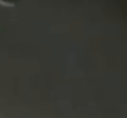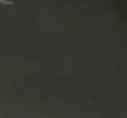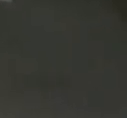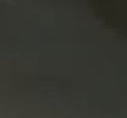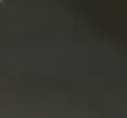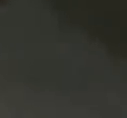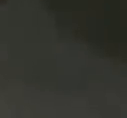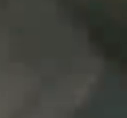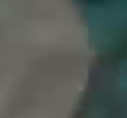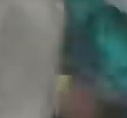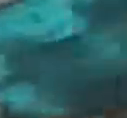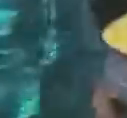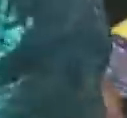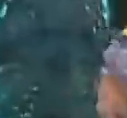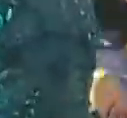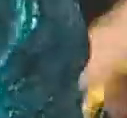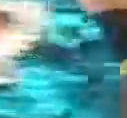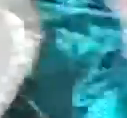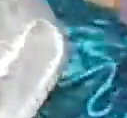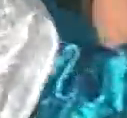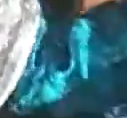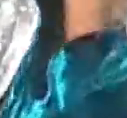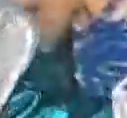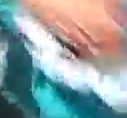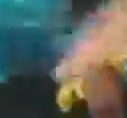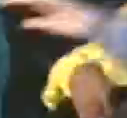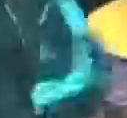¡Bumba! Guayana.